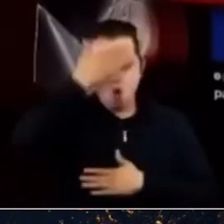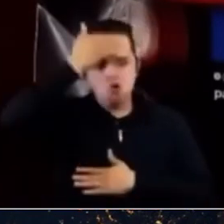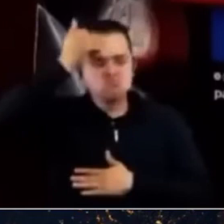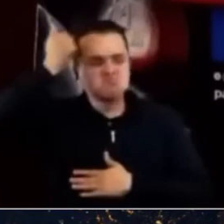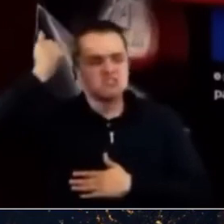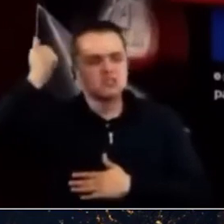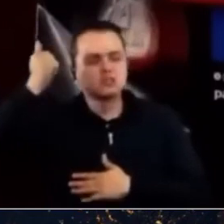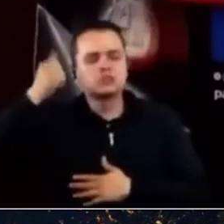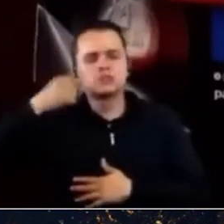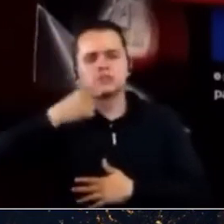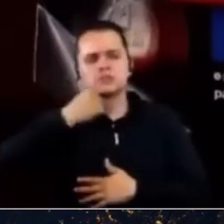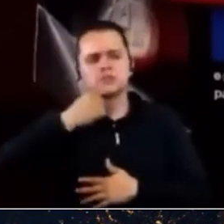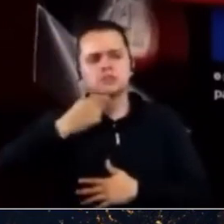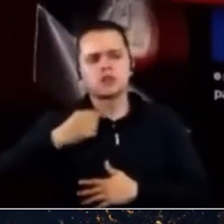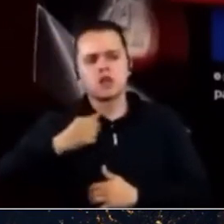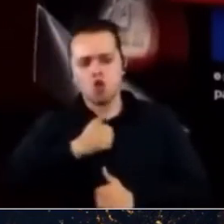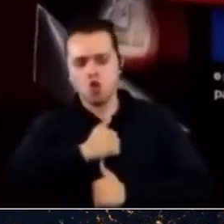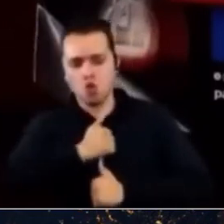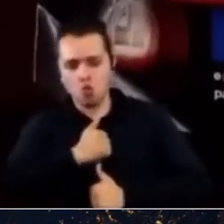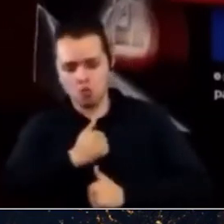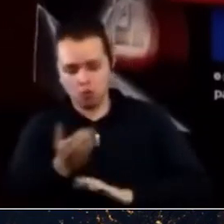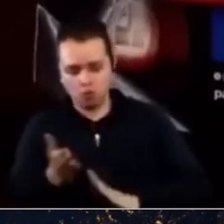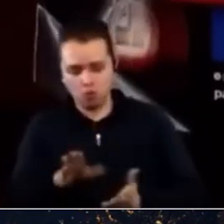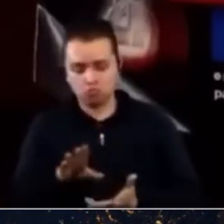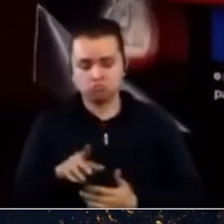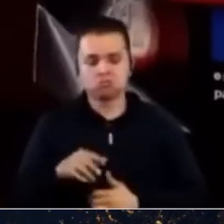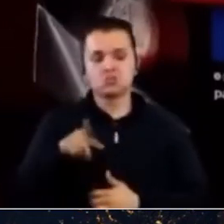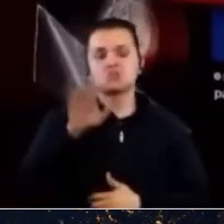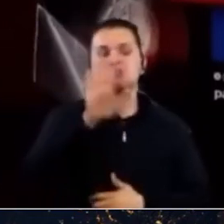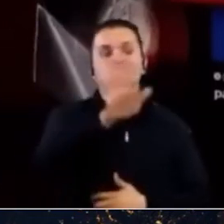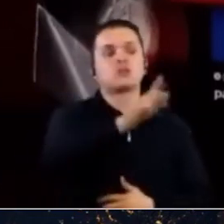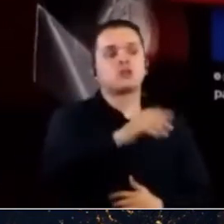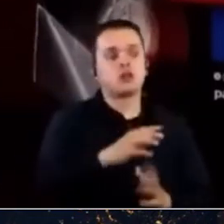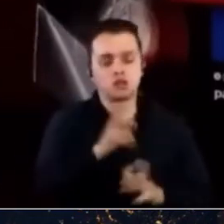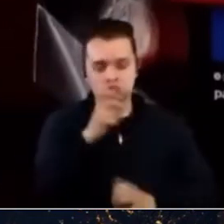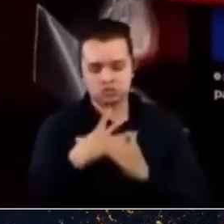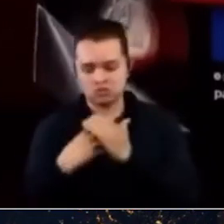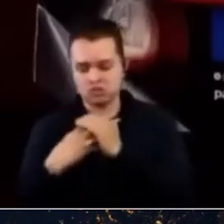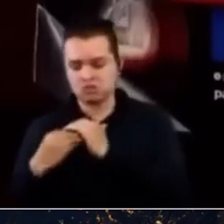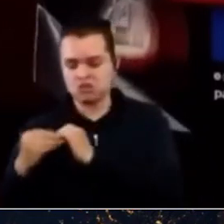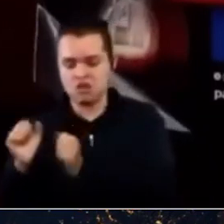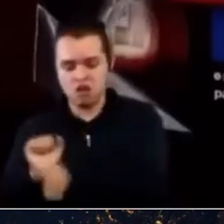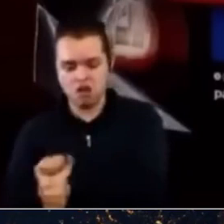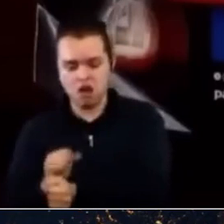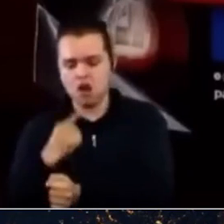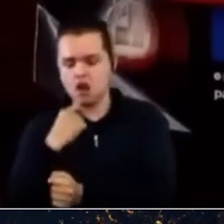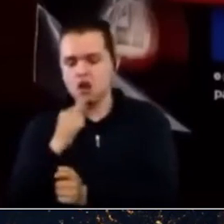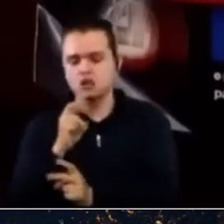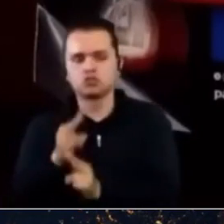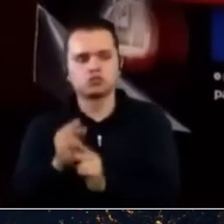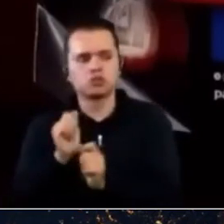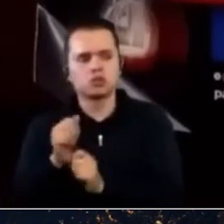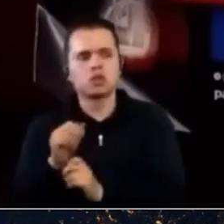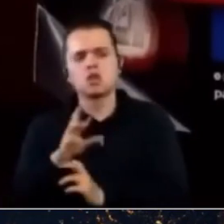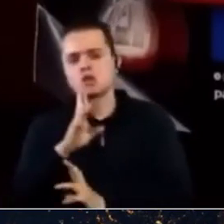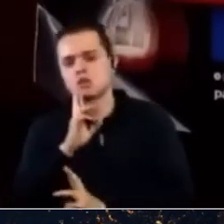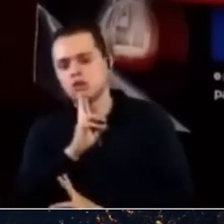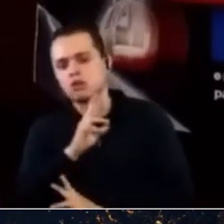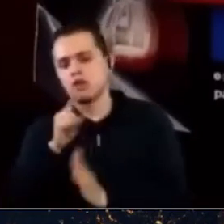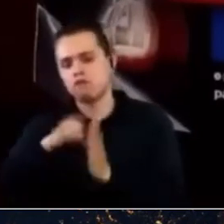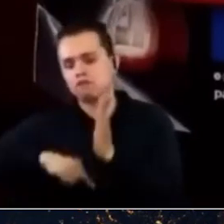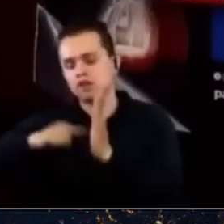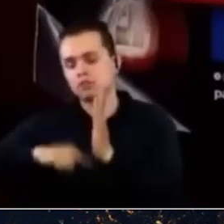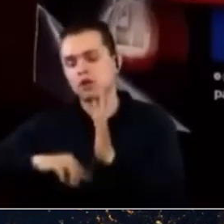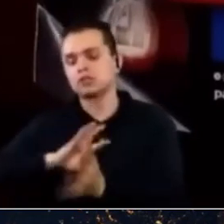olvidan, incluso hasta los propios, incluso hasta los desmovilizados, que los llaman románticamente